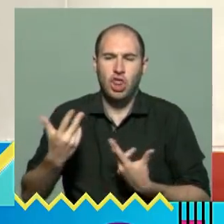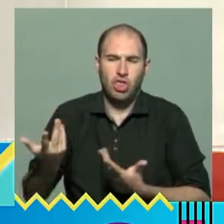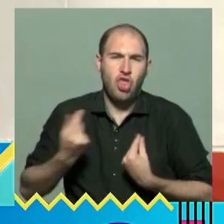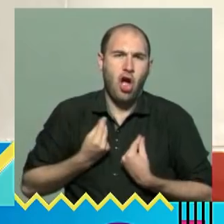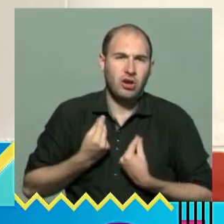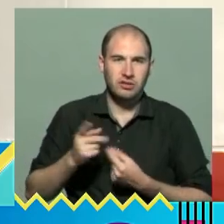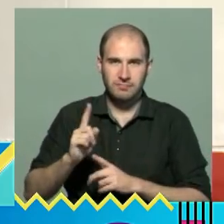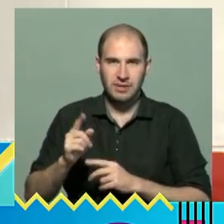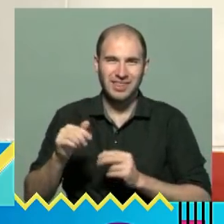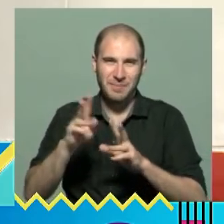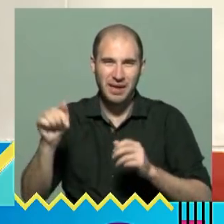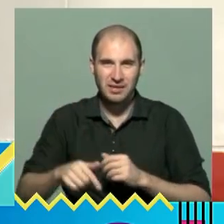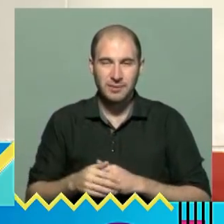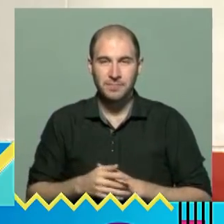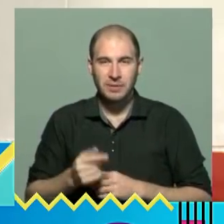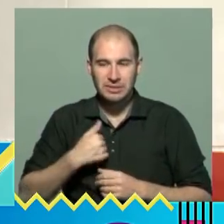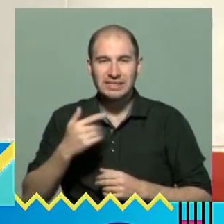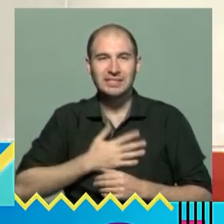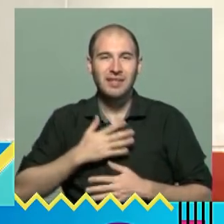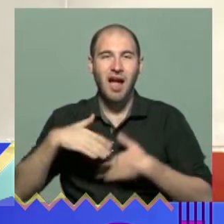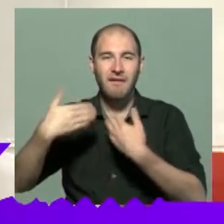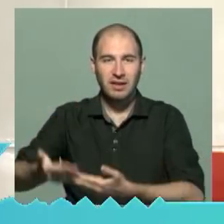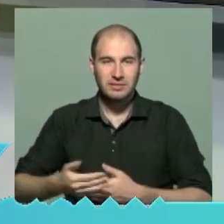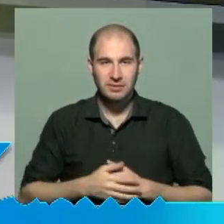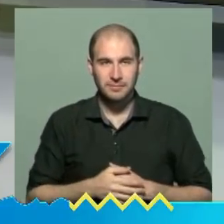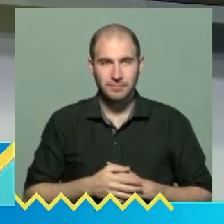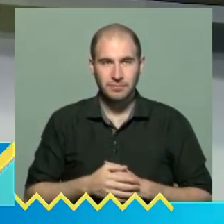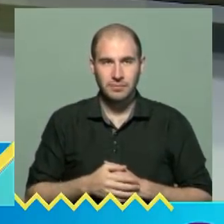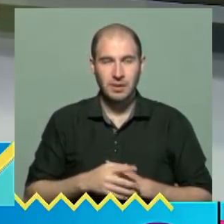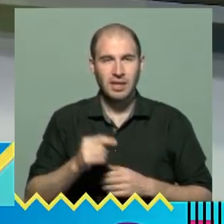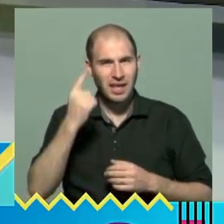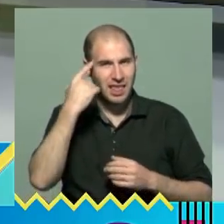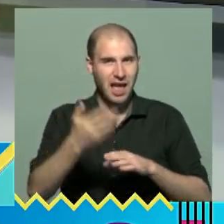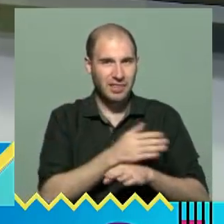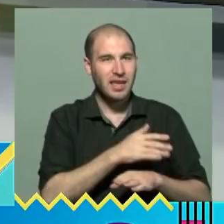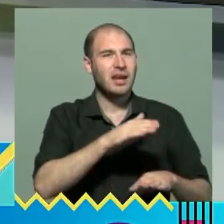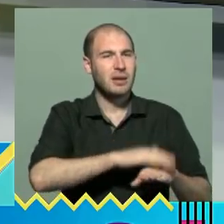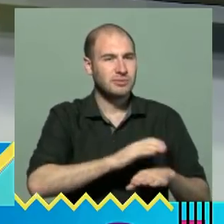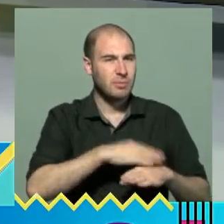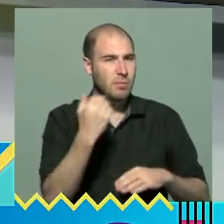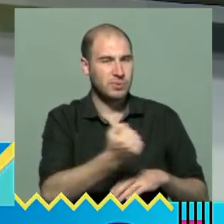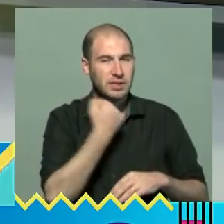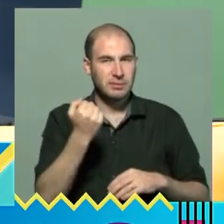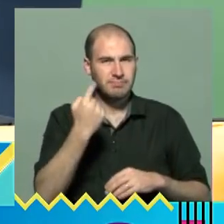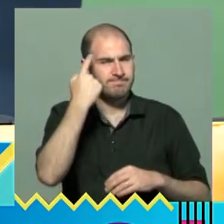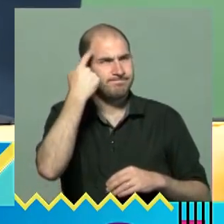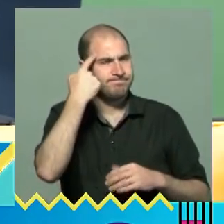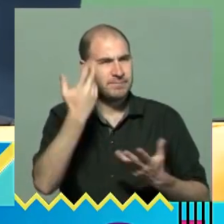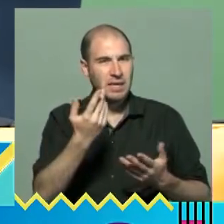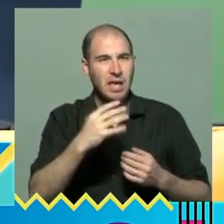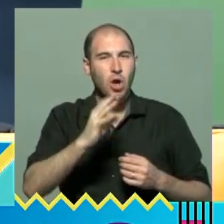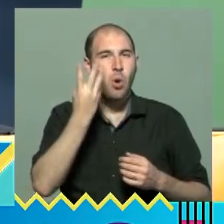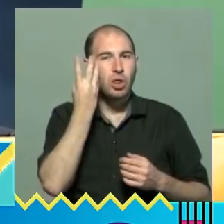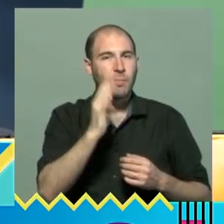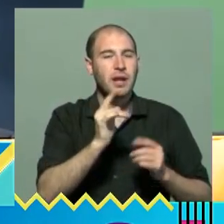rechazo, digamos, en esto, sino como un avance. Bien, no desde el prejuicio. Es una responsabilidad muy grande. Estoy pensando en estos